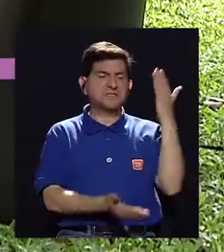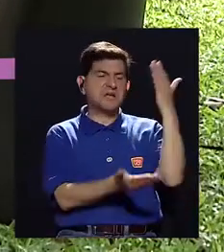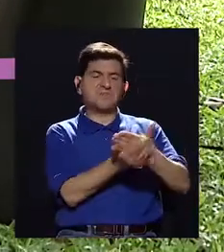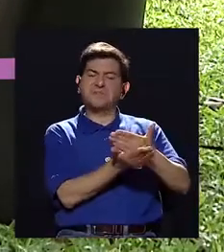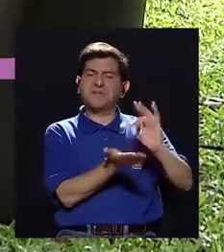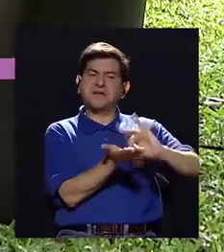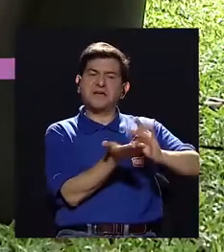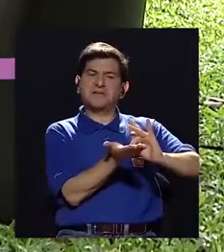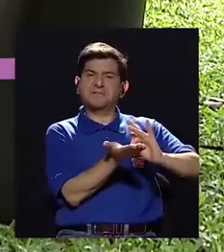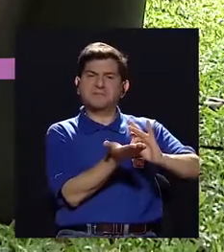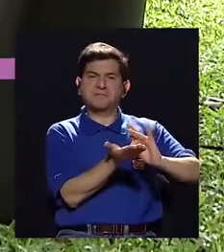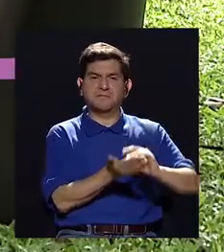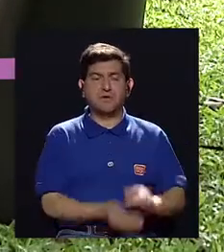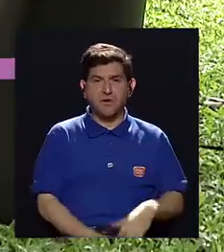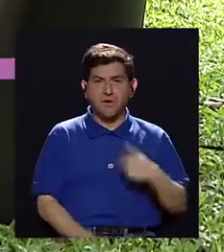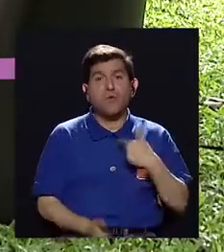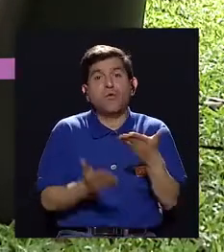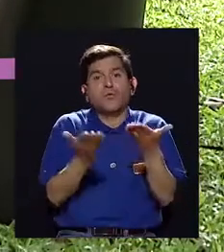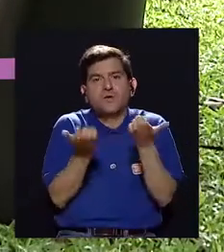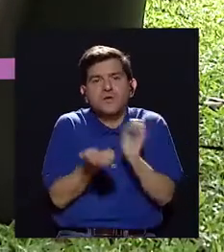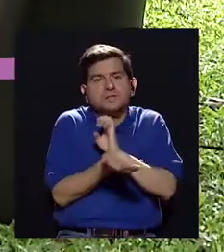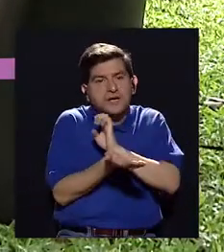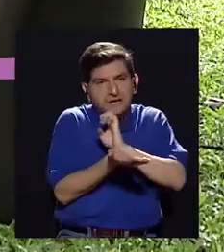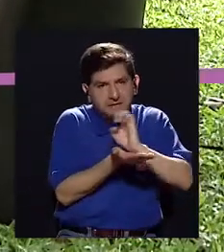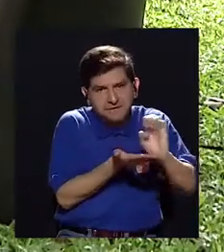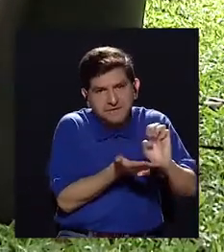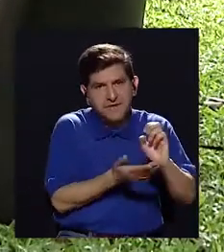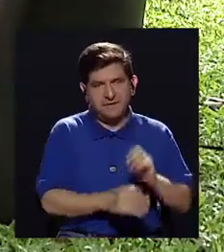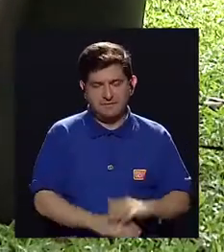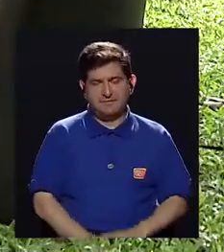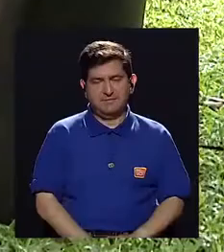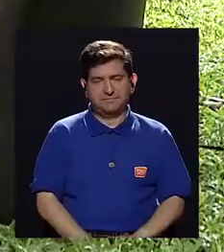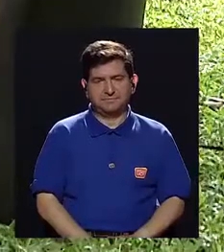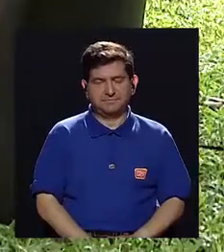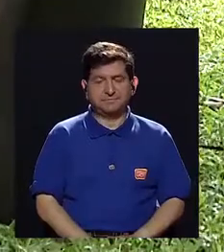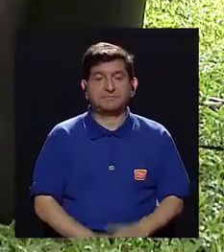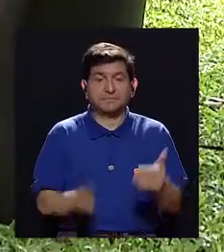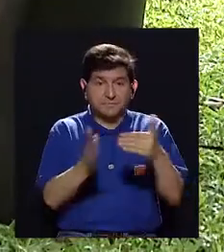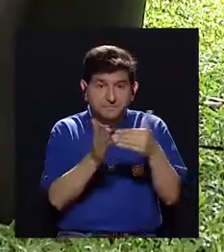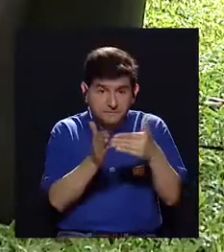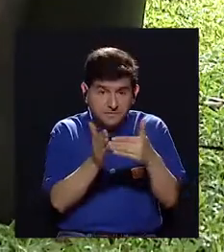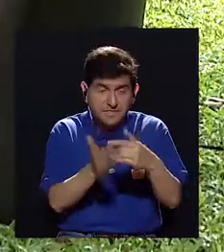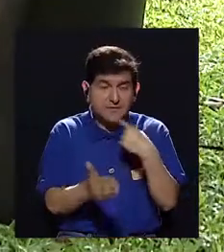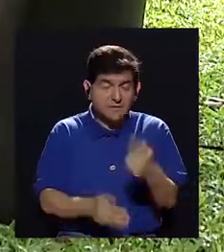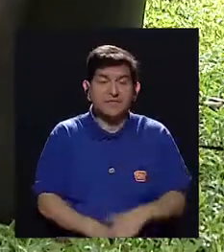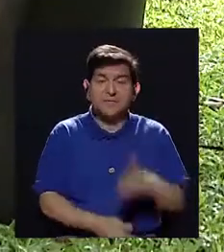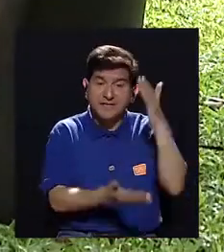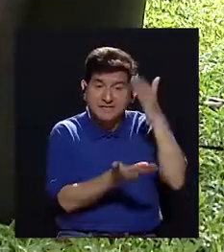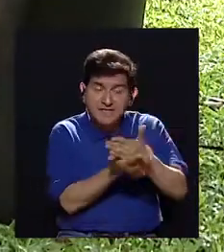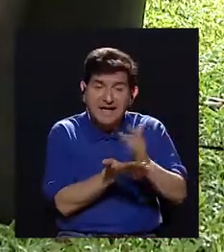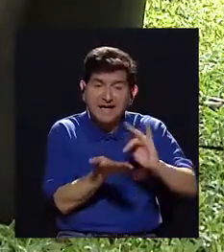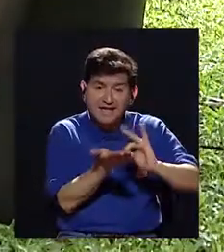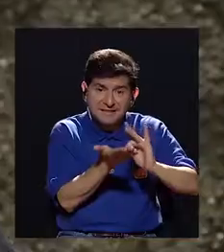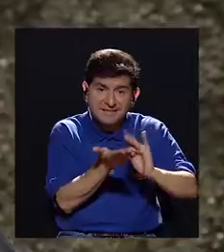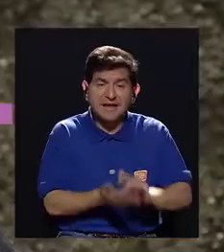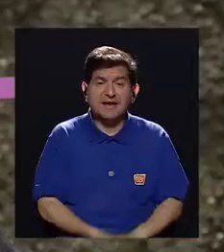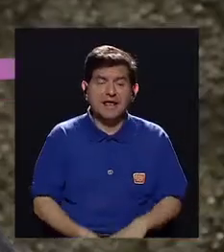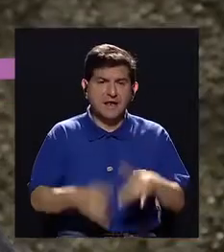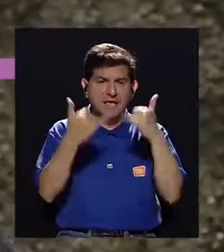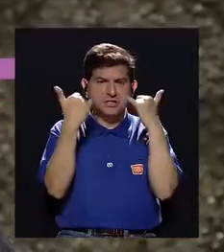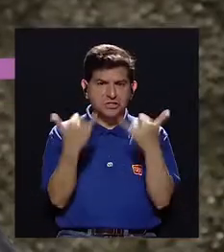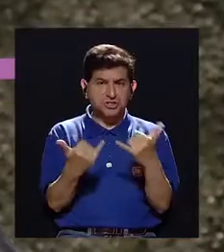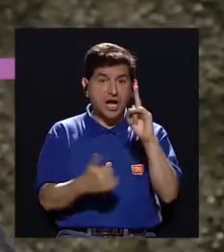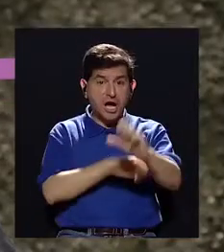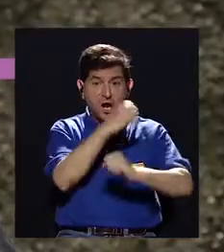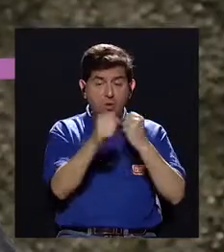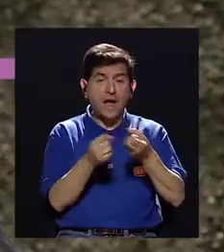de suspender la medicación. Eso es lo que uno quisiera evitar y que de resaltar que la suspensión del medicamento se debe dar cuando